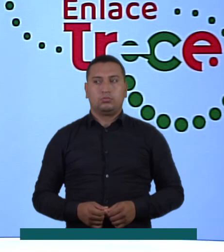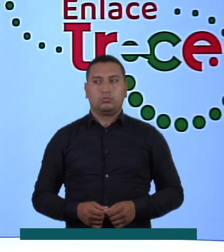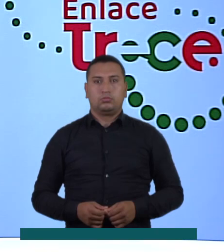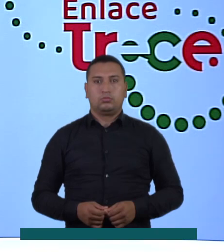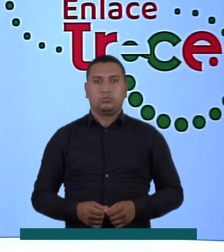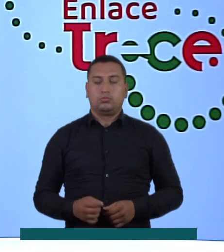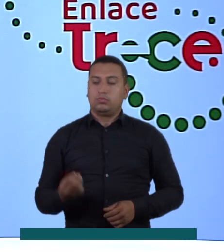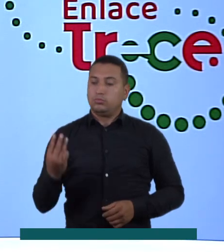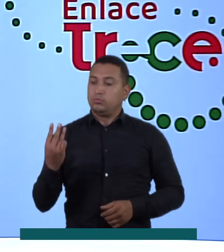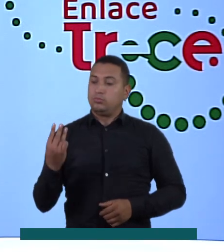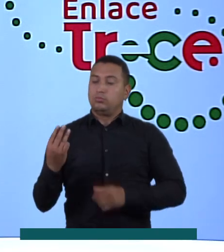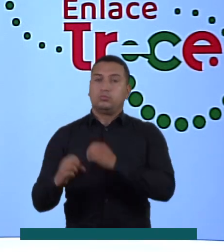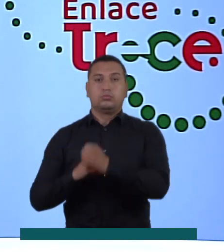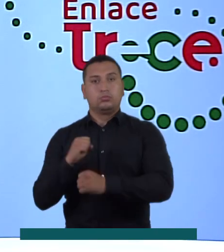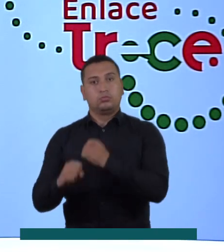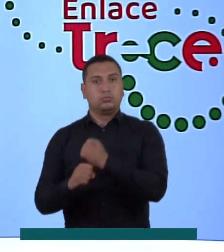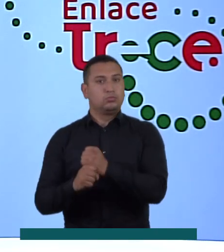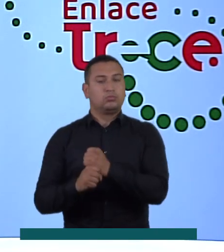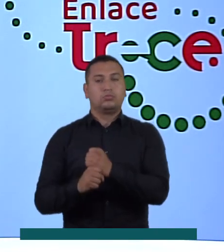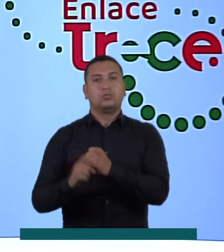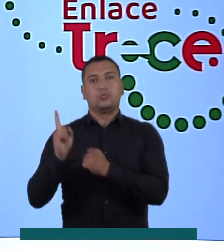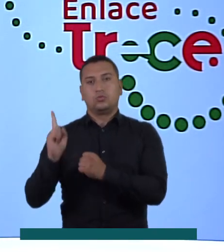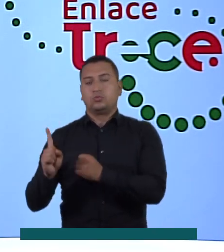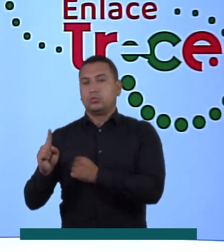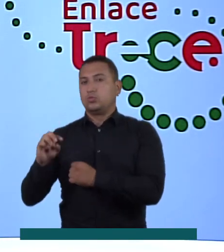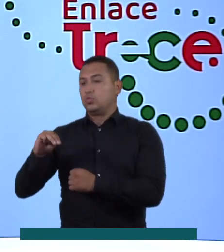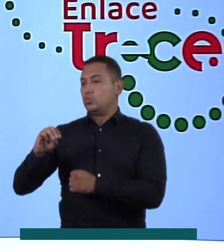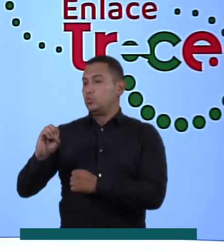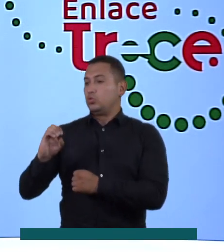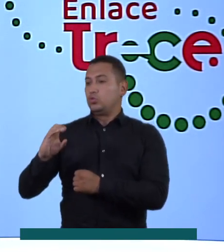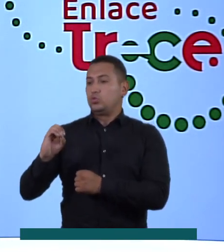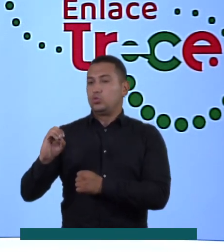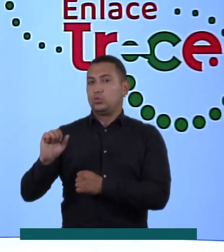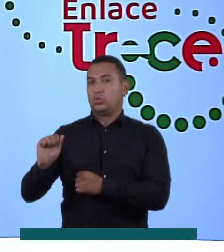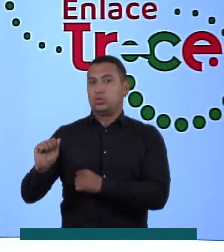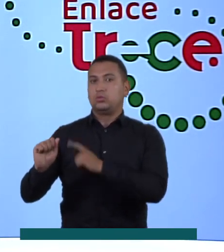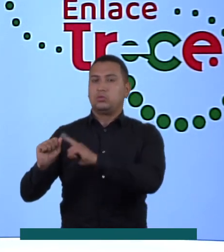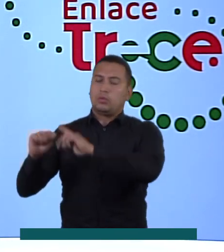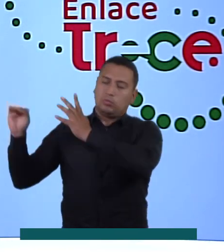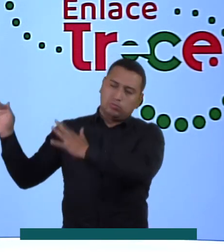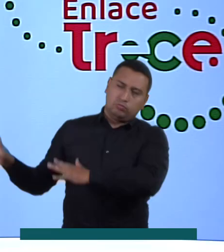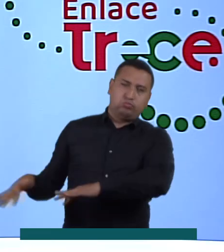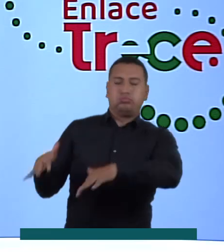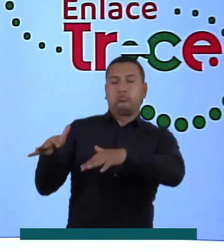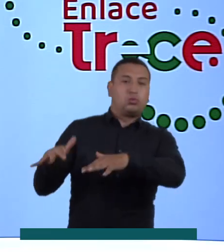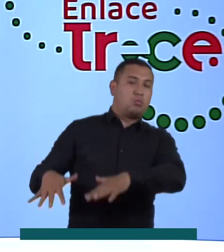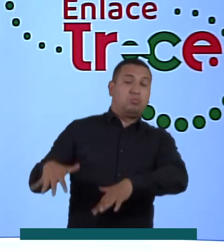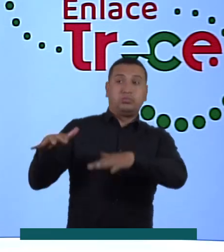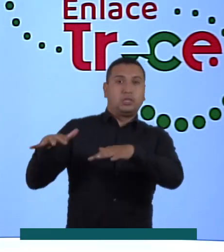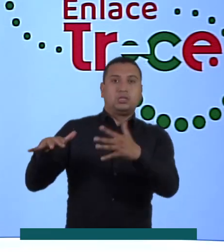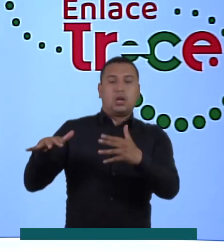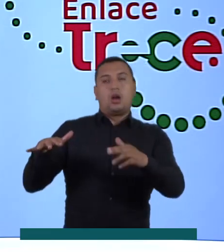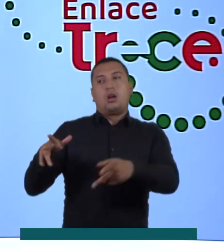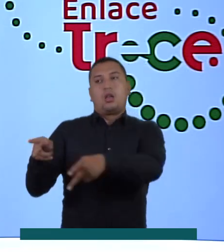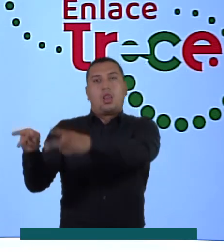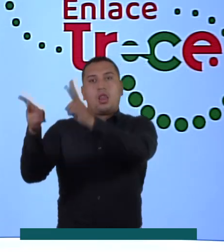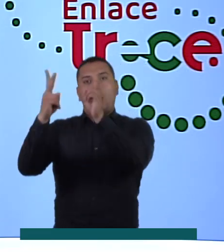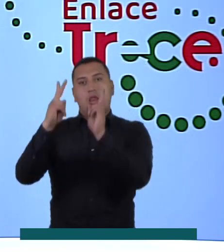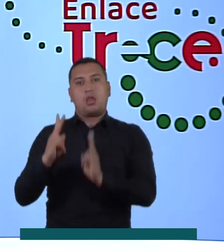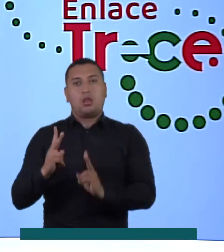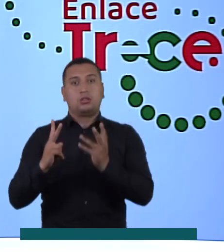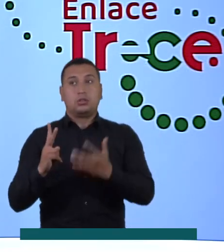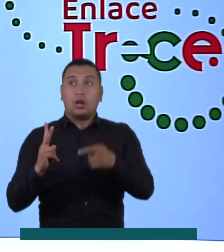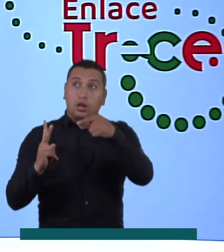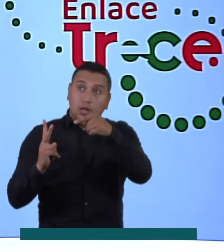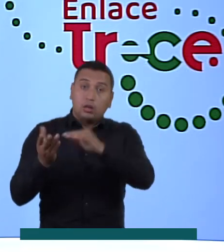Tres años después de la avalancha ocurrida en Mocoa-Putumayo, fue entregado el puente que conecta dos zonas del municipio, pero la estructura no cuenta con